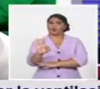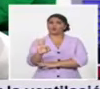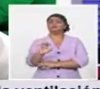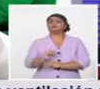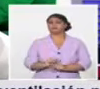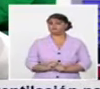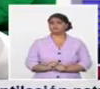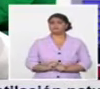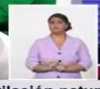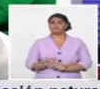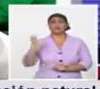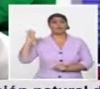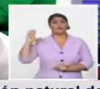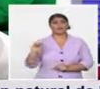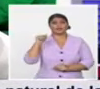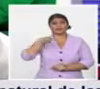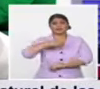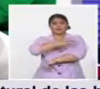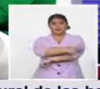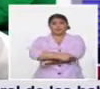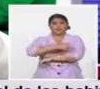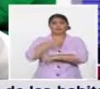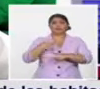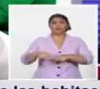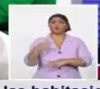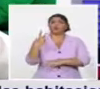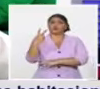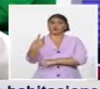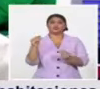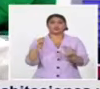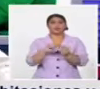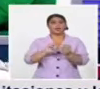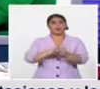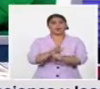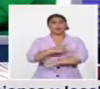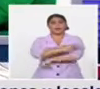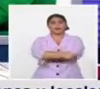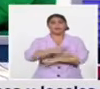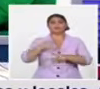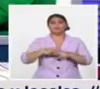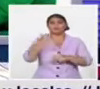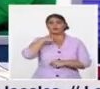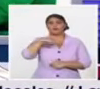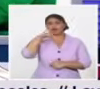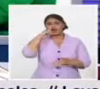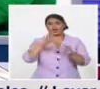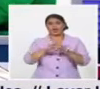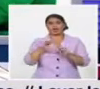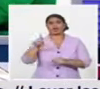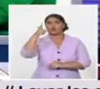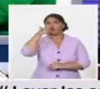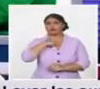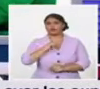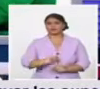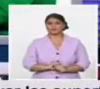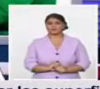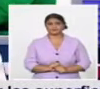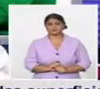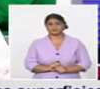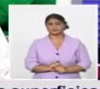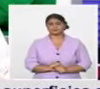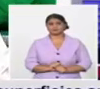país, y 2 angolanos también producto de la transmisión autóctona en nuestro país. Se